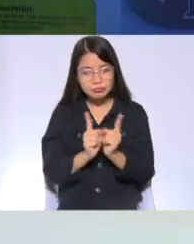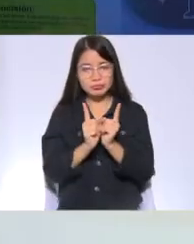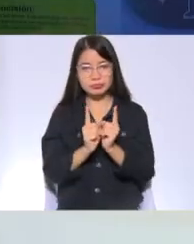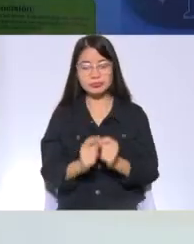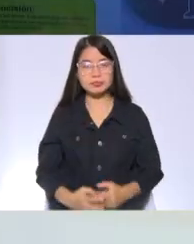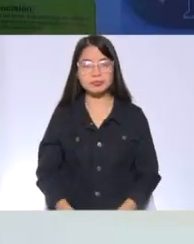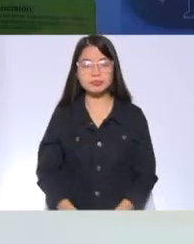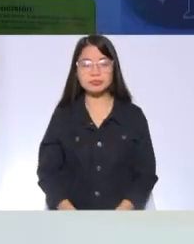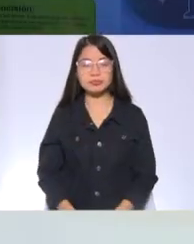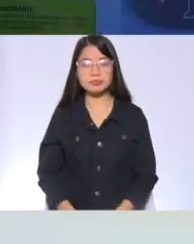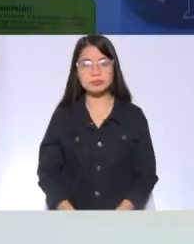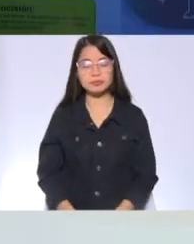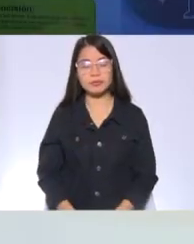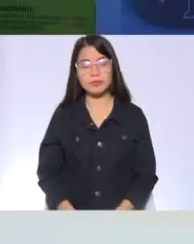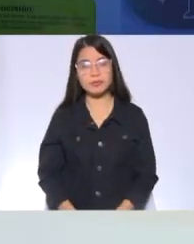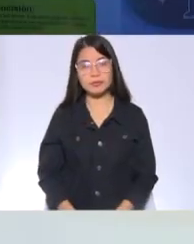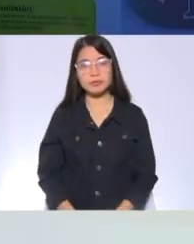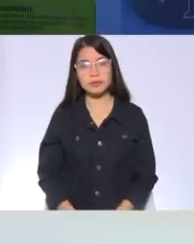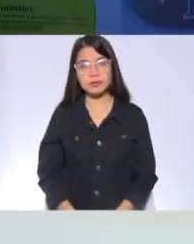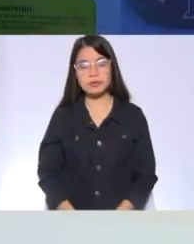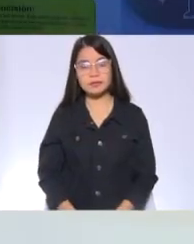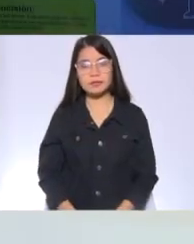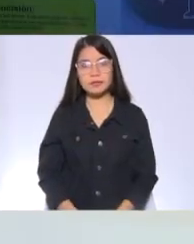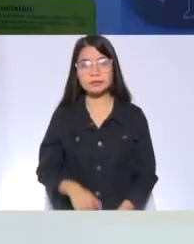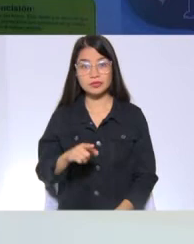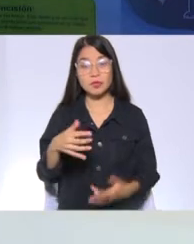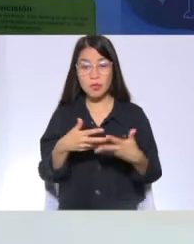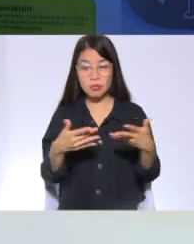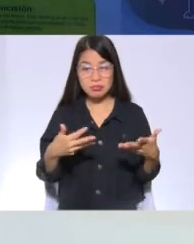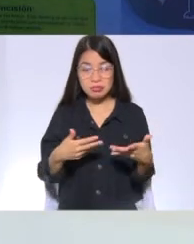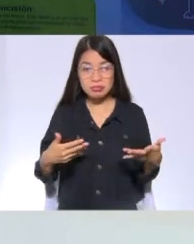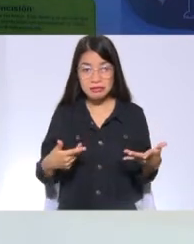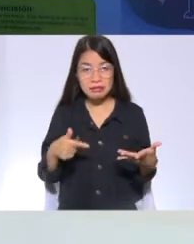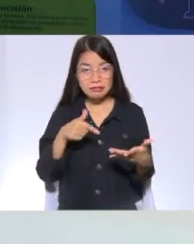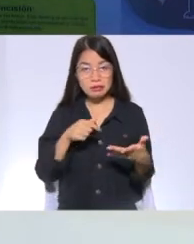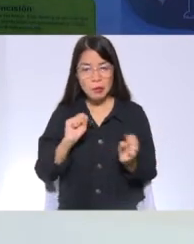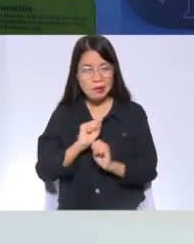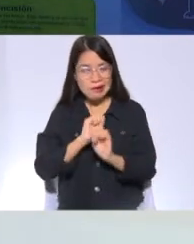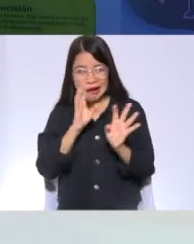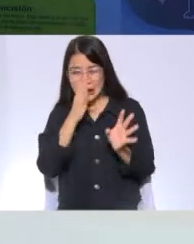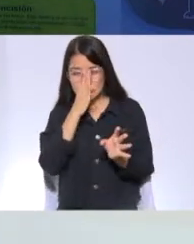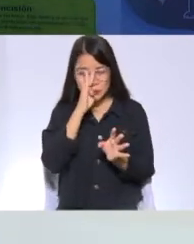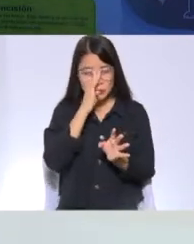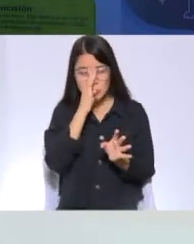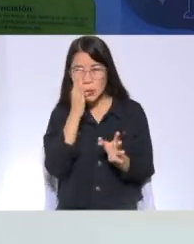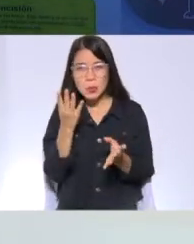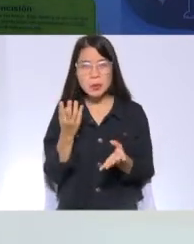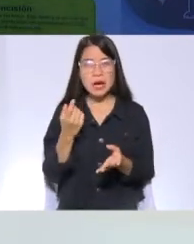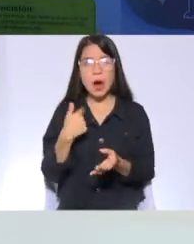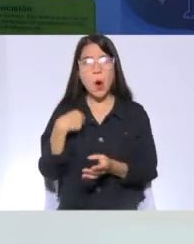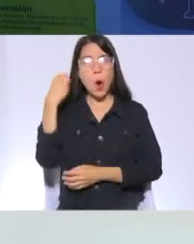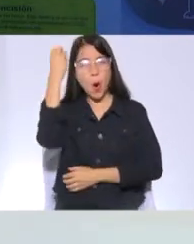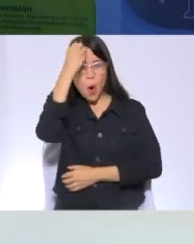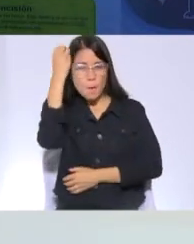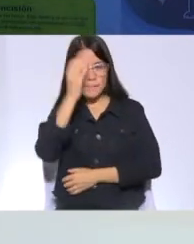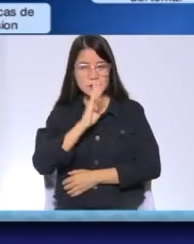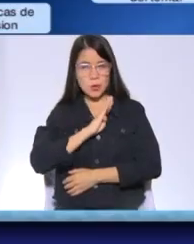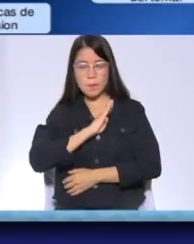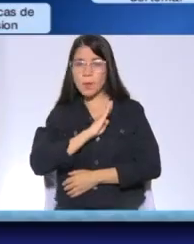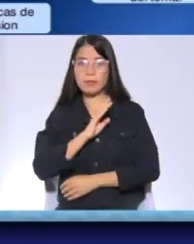ser un texto expositivo tratado de una manera subjetiva o desde el punto de vista del escritor.